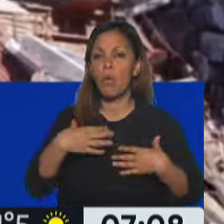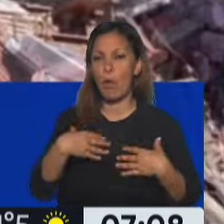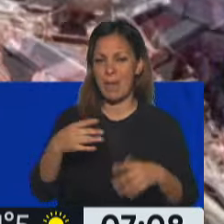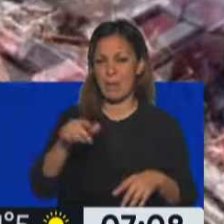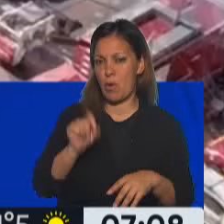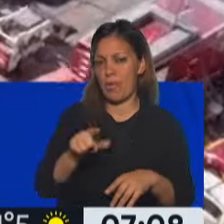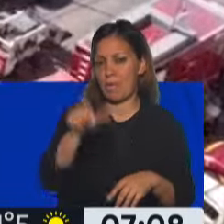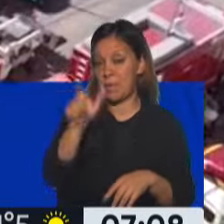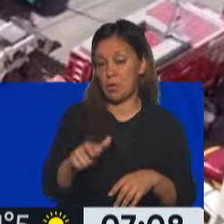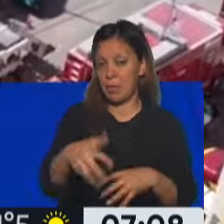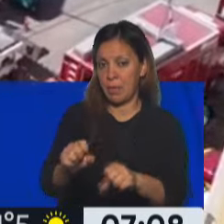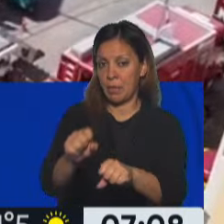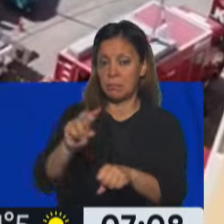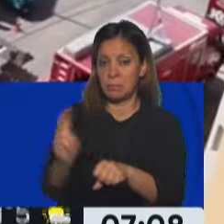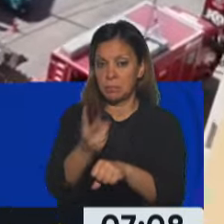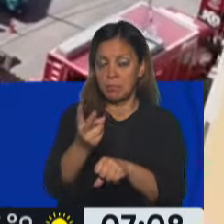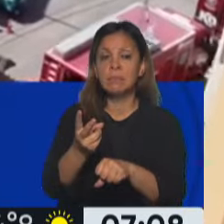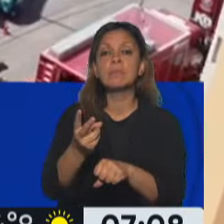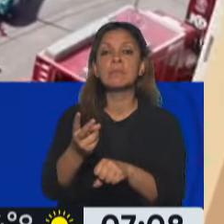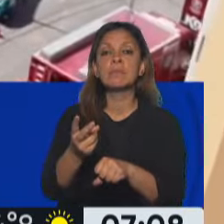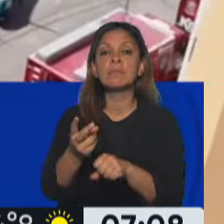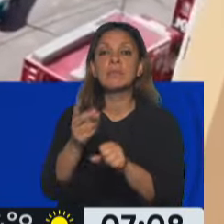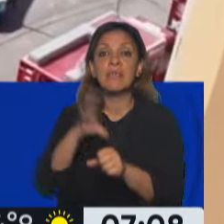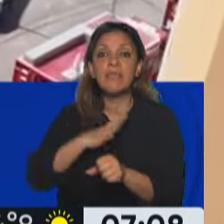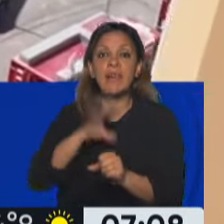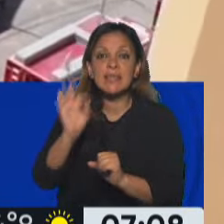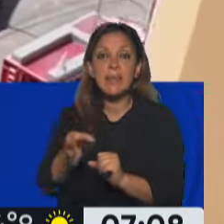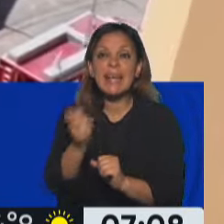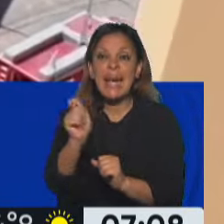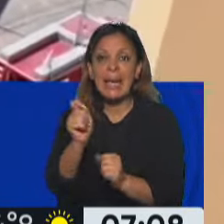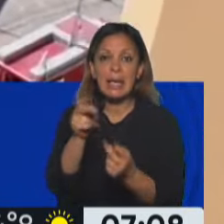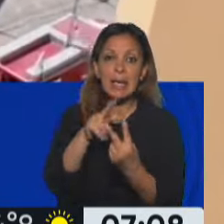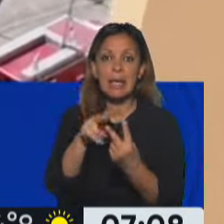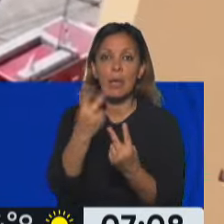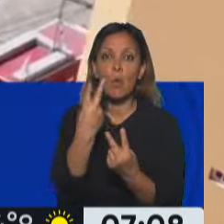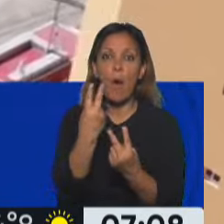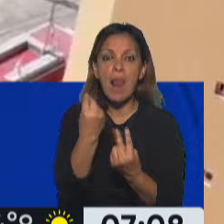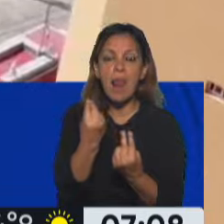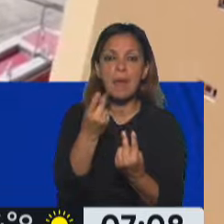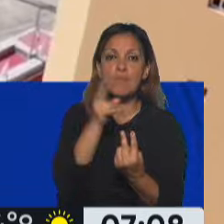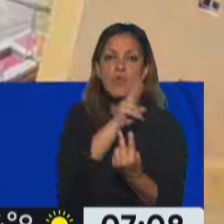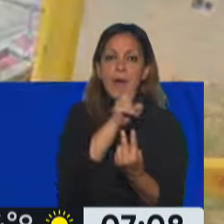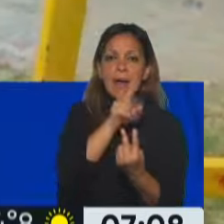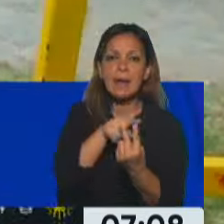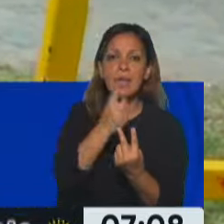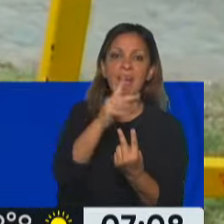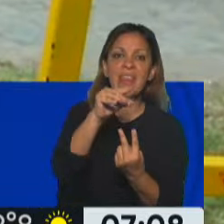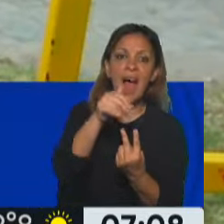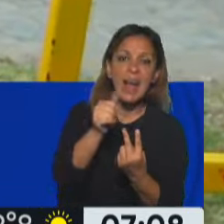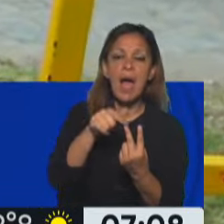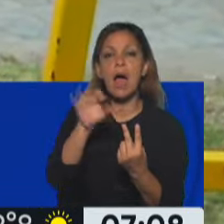lugar y la confirmación de quién es, cuál de las dos mujeres pertenece al cuerpo que han encontrado